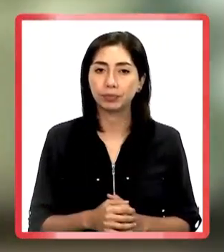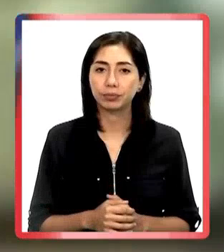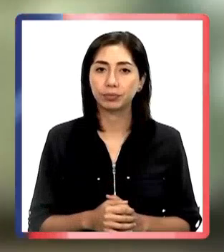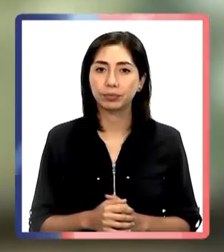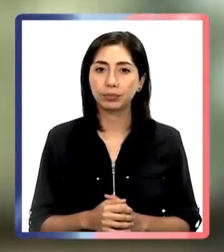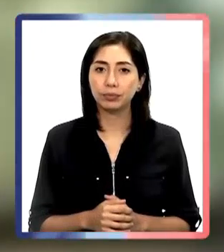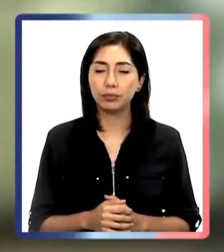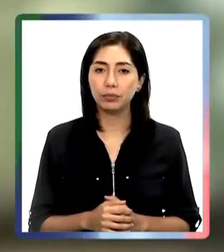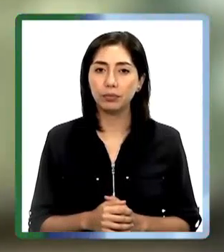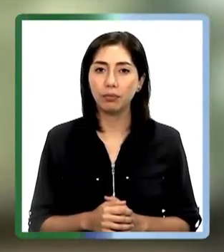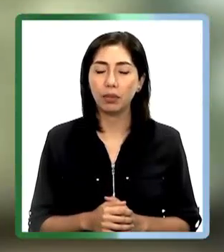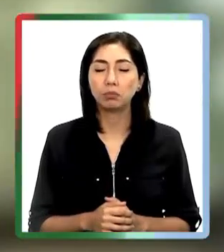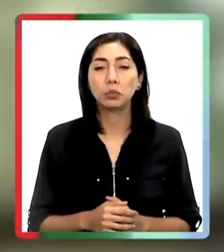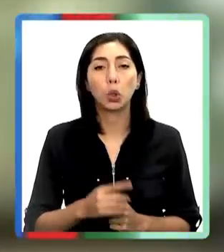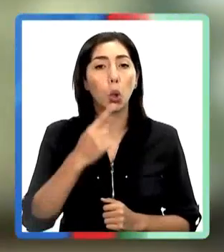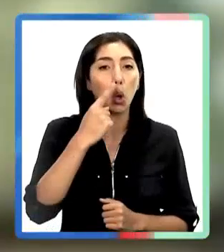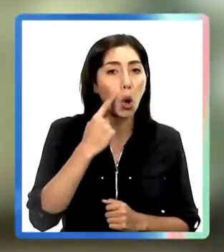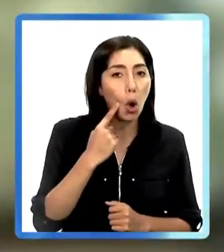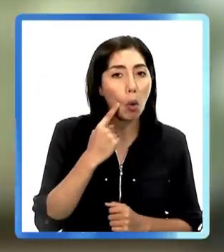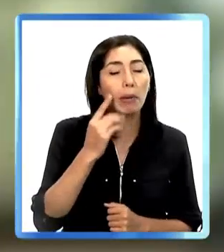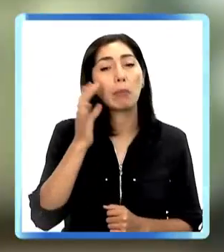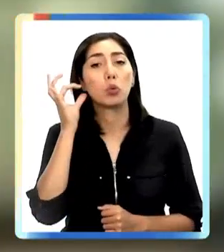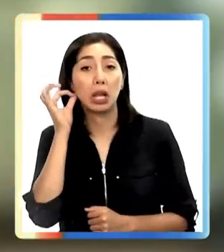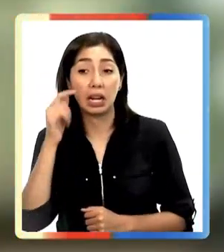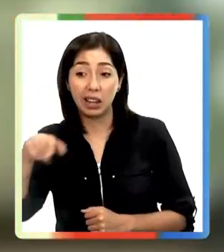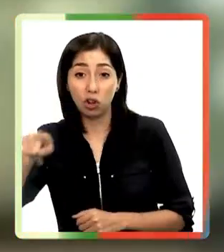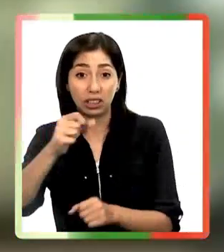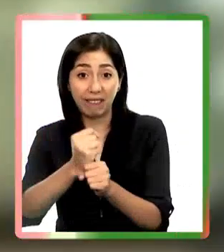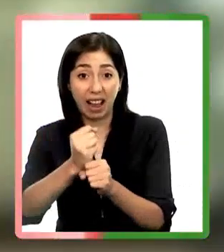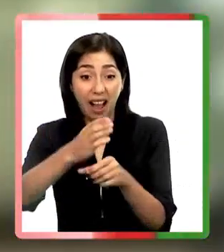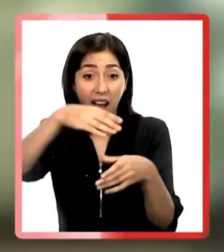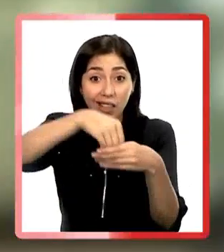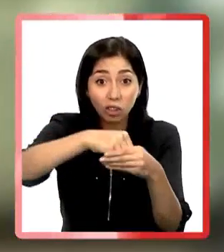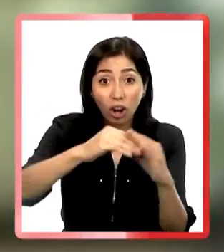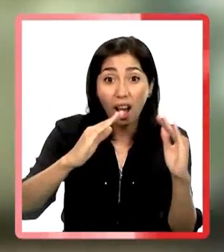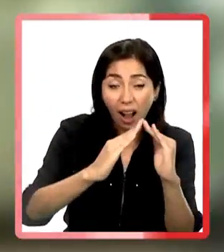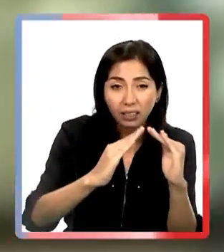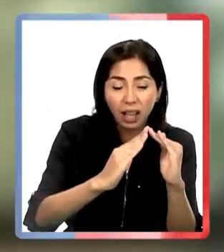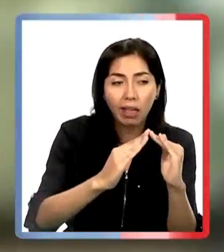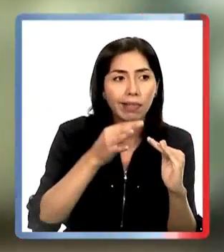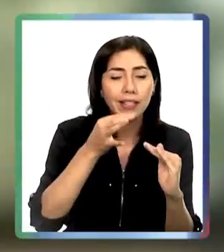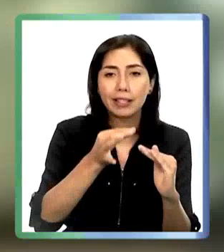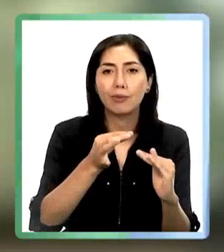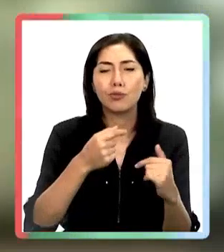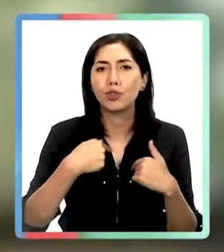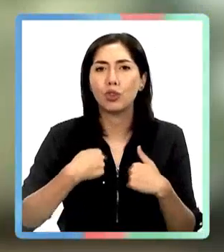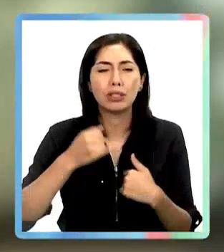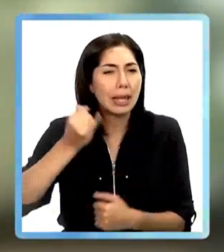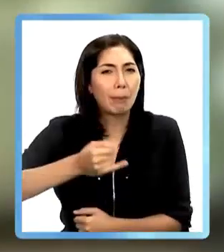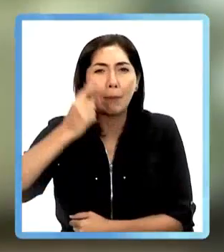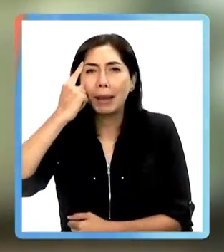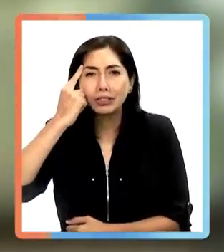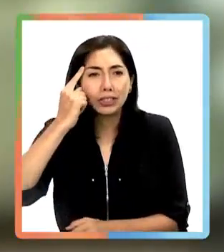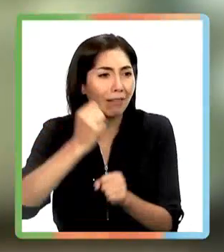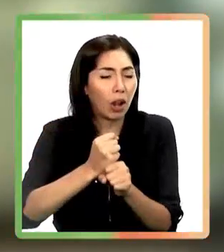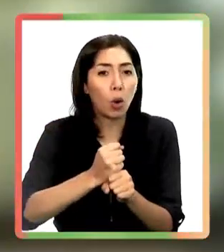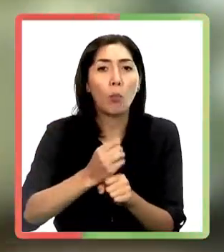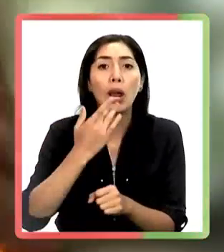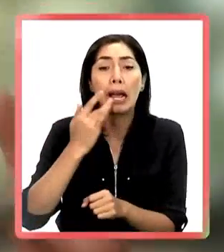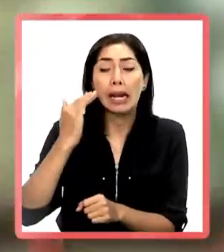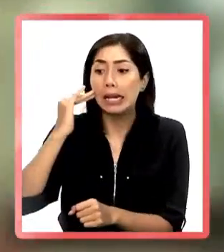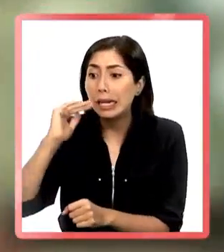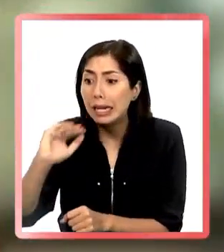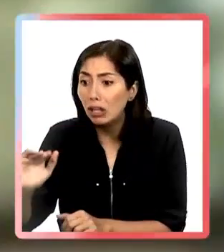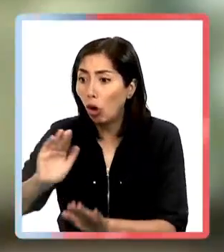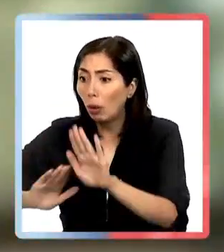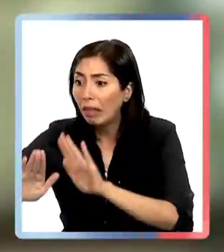es que las personas, hombres o mujeres, que trabajan desde su casa, dicen, no puedo conectarme adecuadamente porque o están los niños, o tengo que